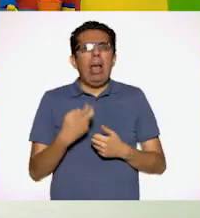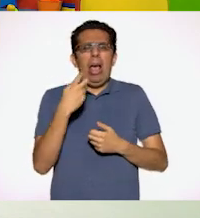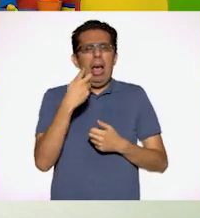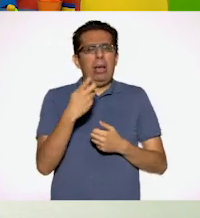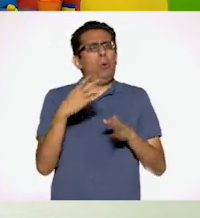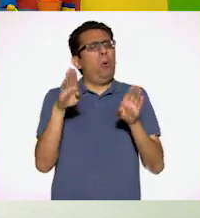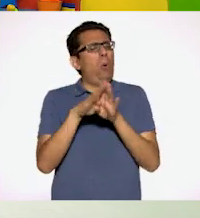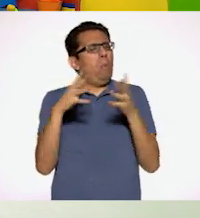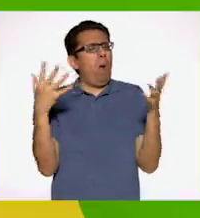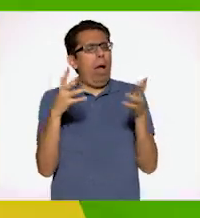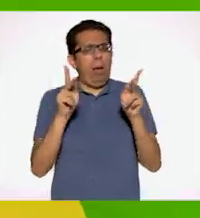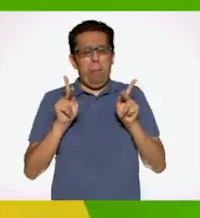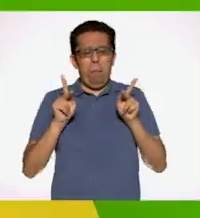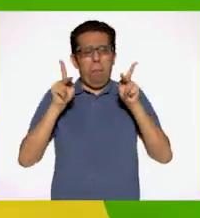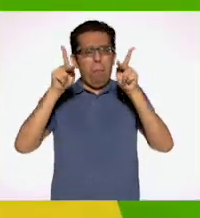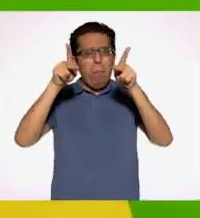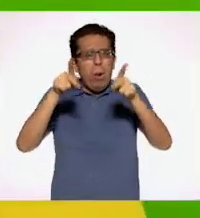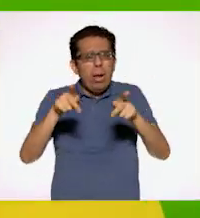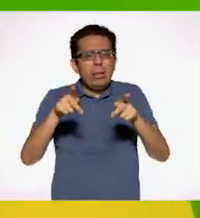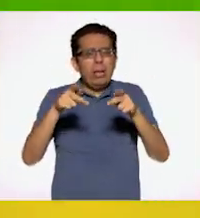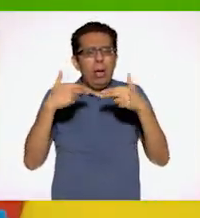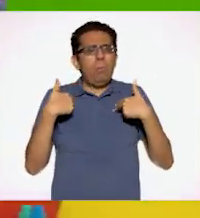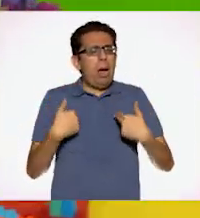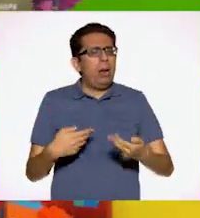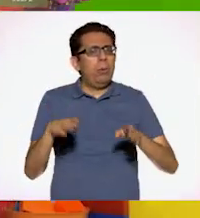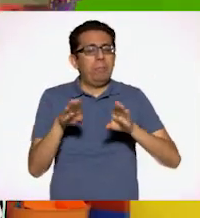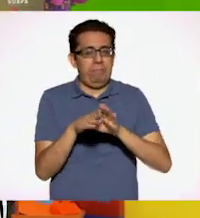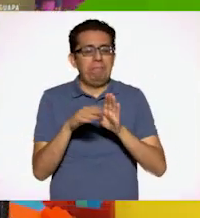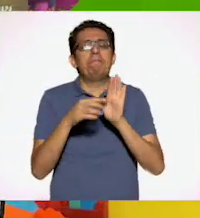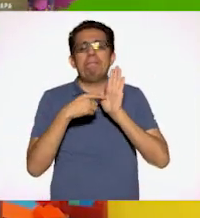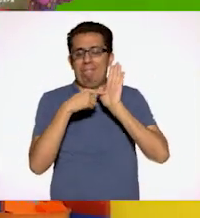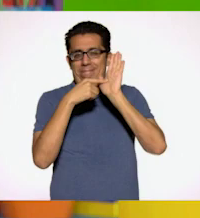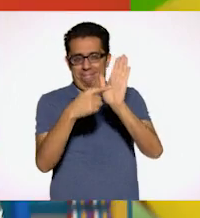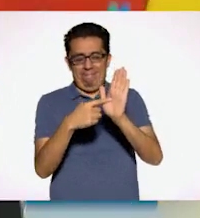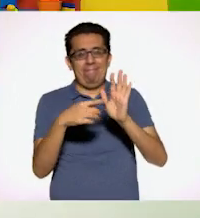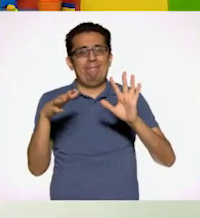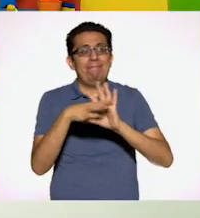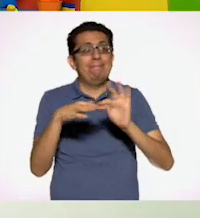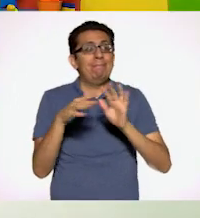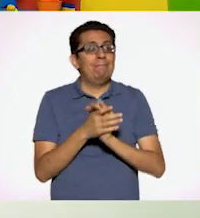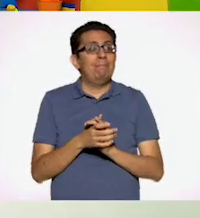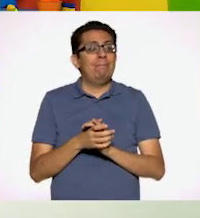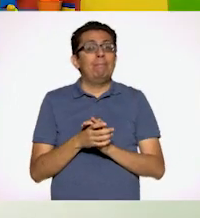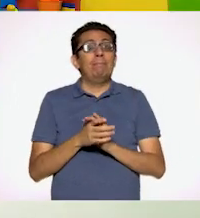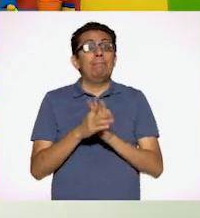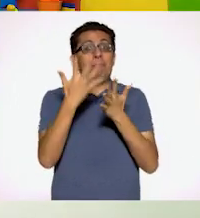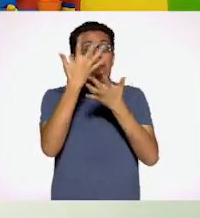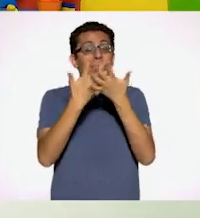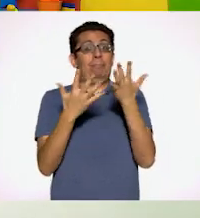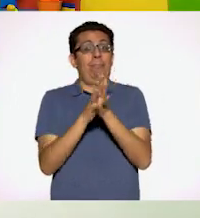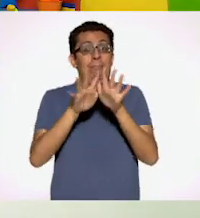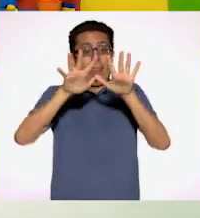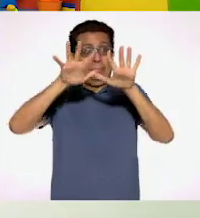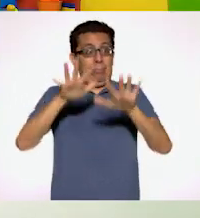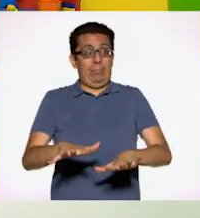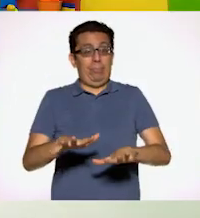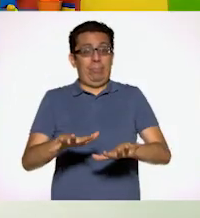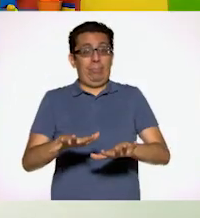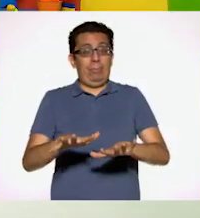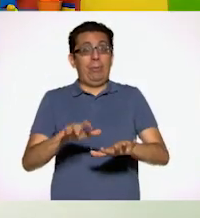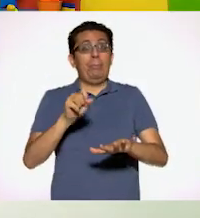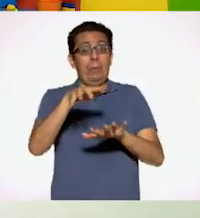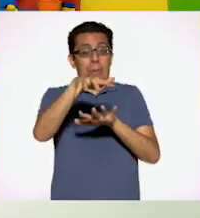puente humano? Te voy a mostrar. Vamos a colocar nuestras manos en el piso, nuestros pies en el